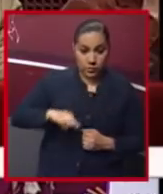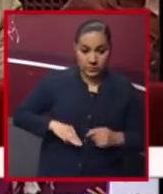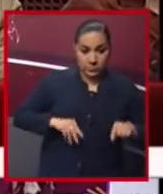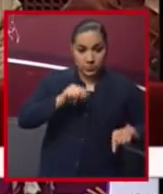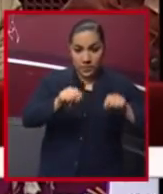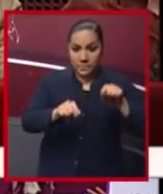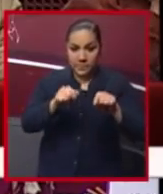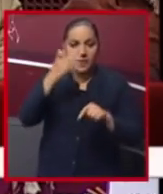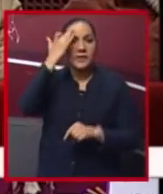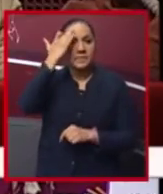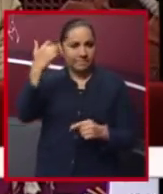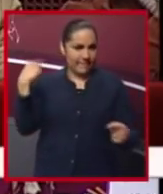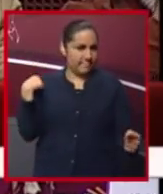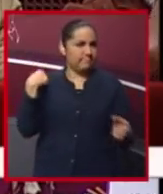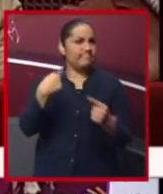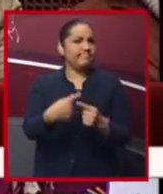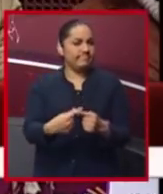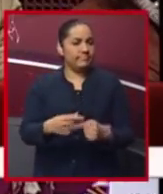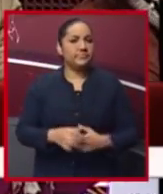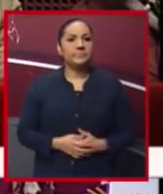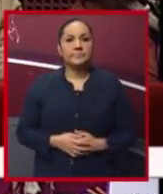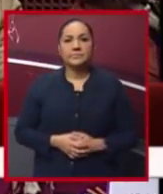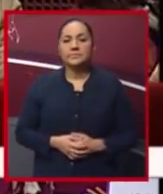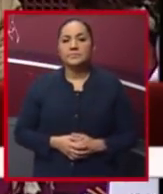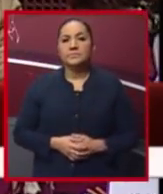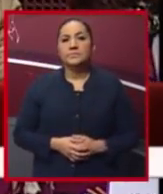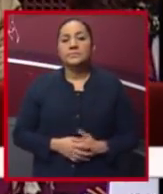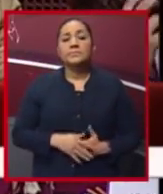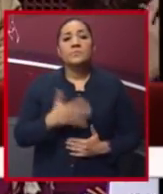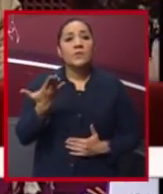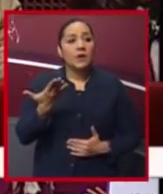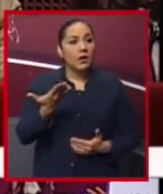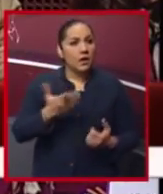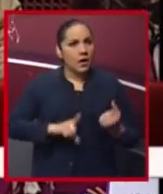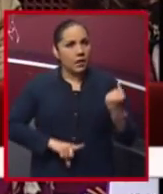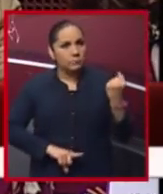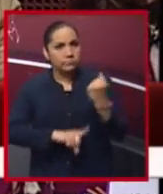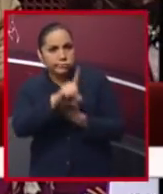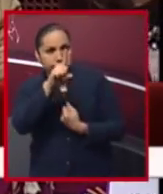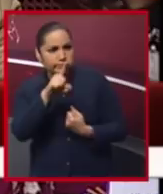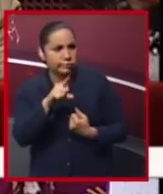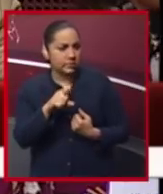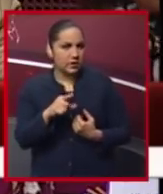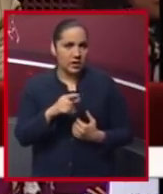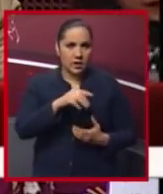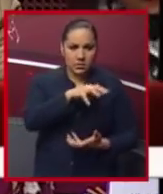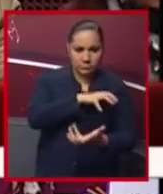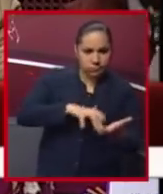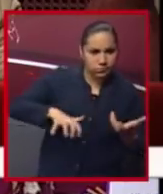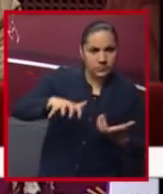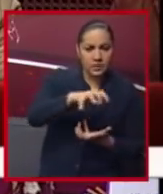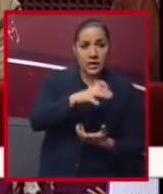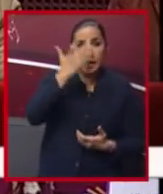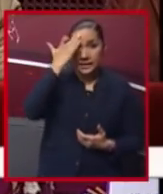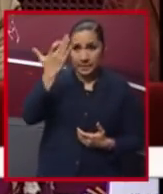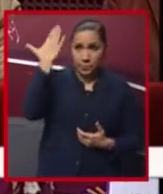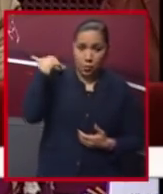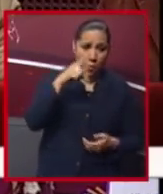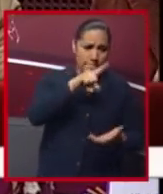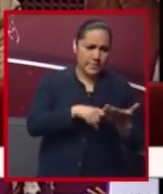el terror no nada más tiene referente en los 60s, en los 70s y en los tiempos